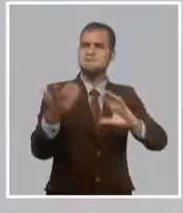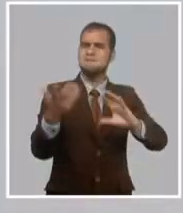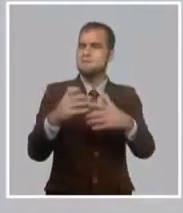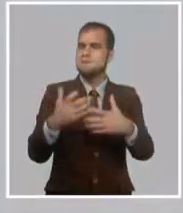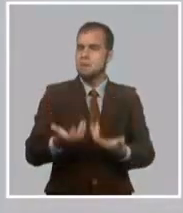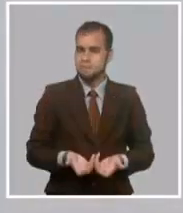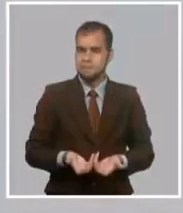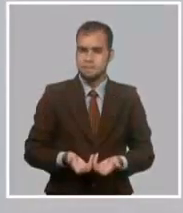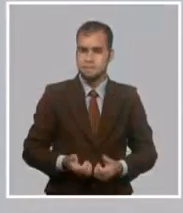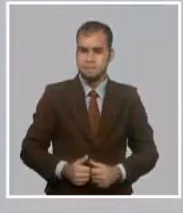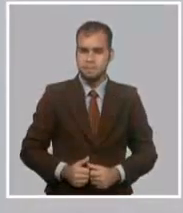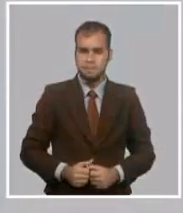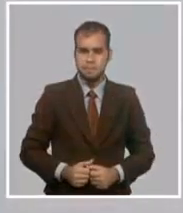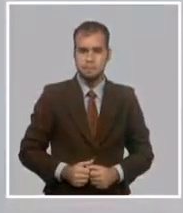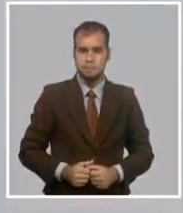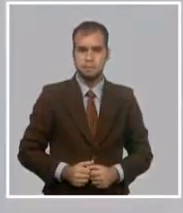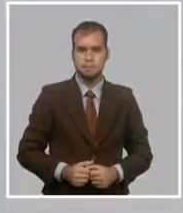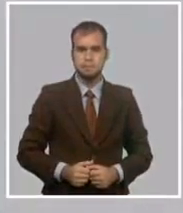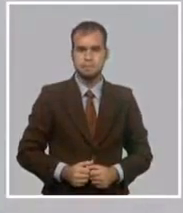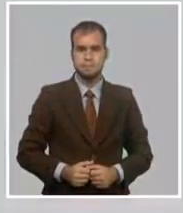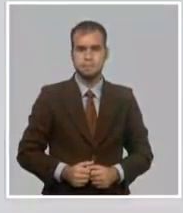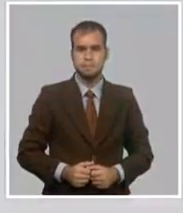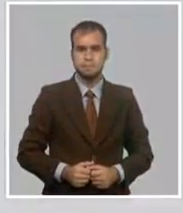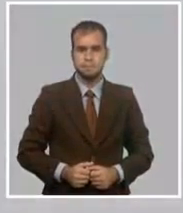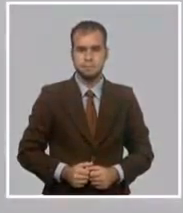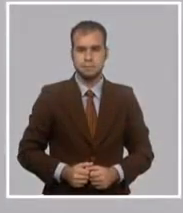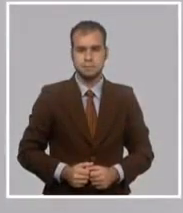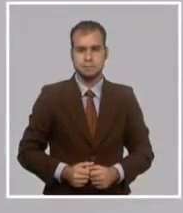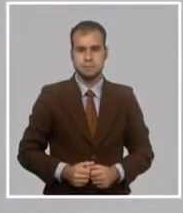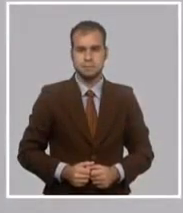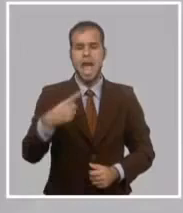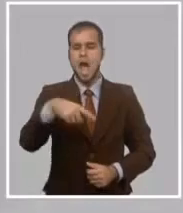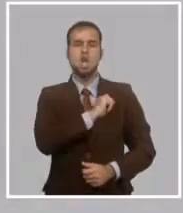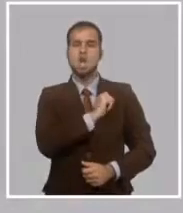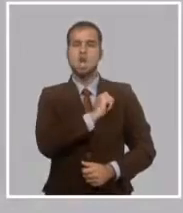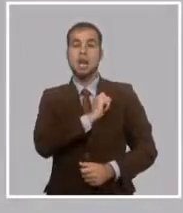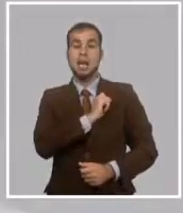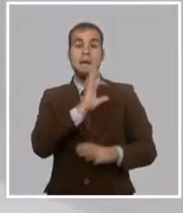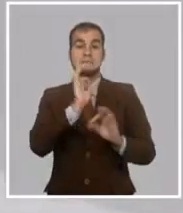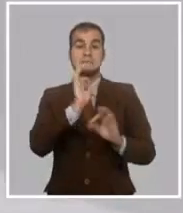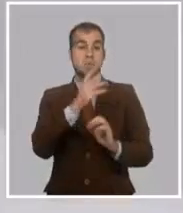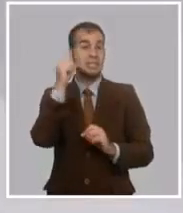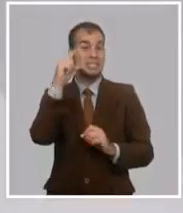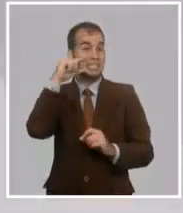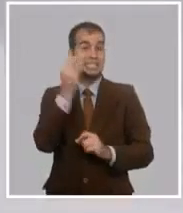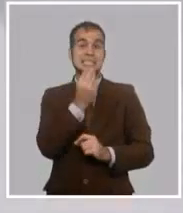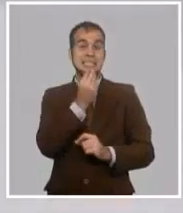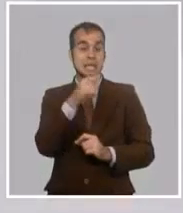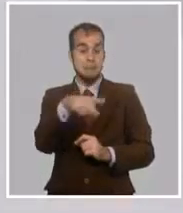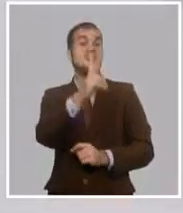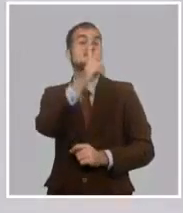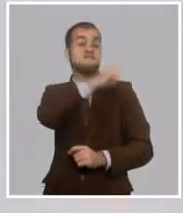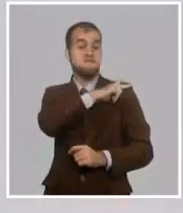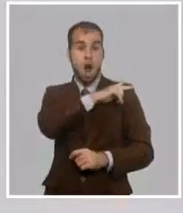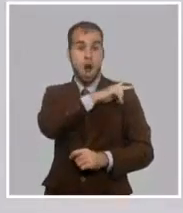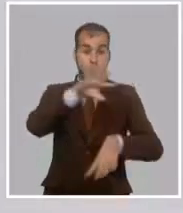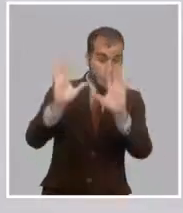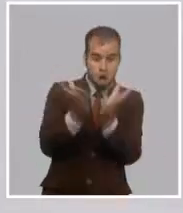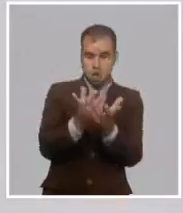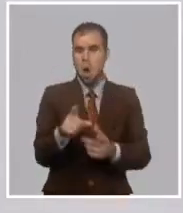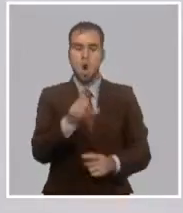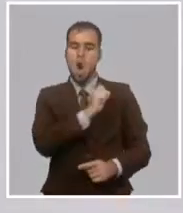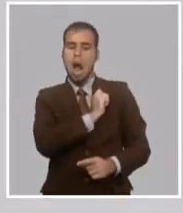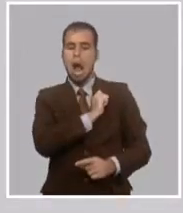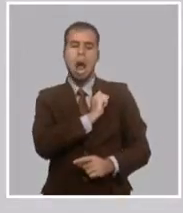digamos, tratar de impedir que hubiera una dirección centralizada en Céspedes, la culpa de lo ocurrido. Los